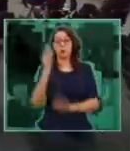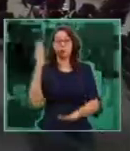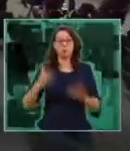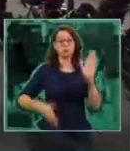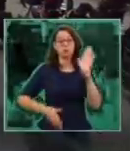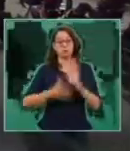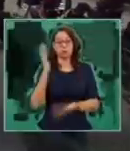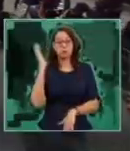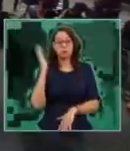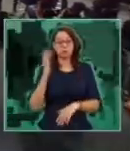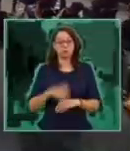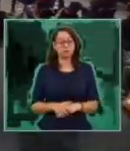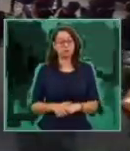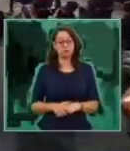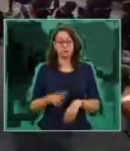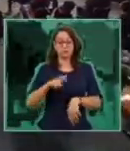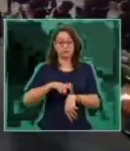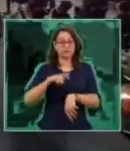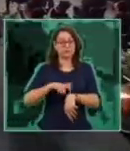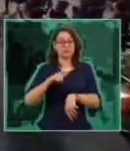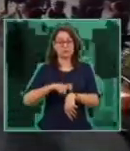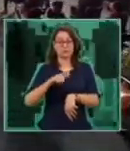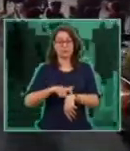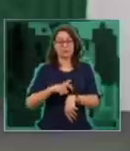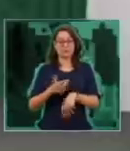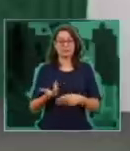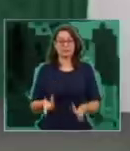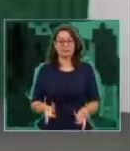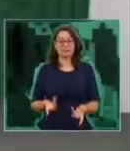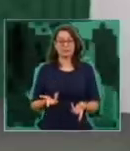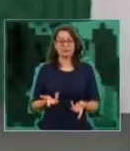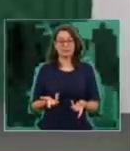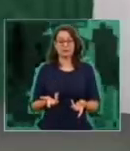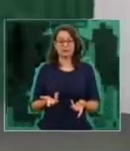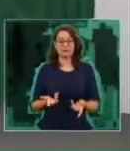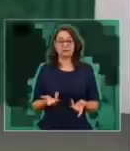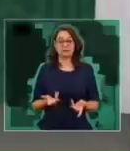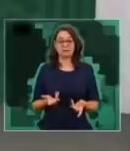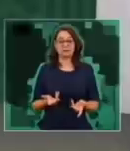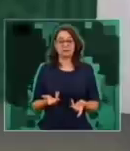No llego. O sea, aquí está, miren.